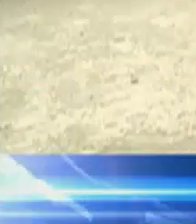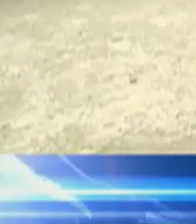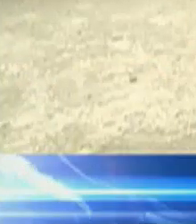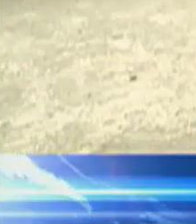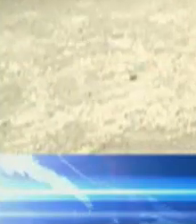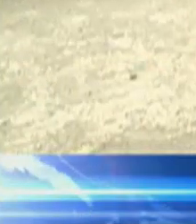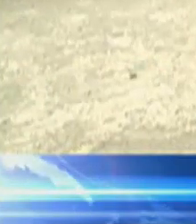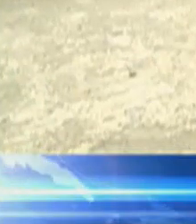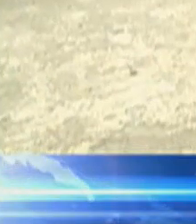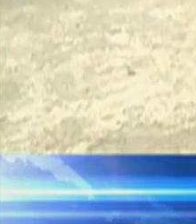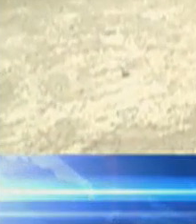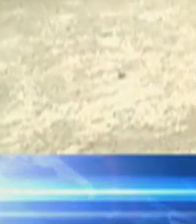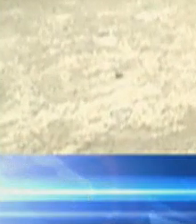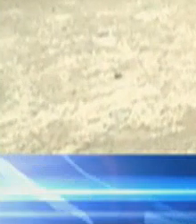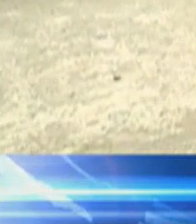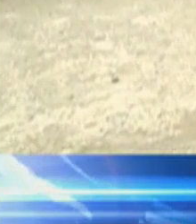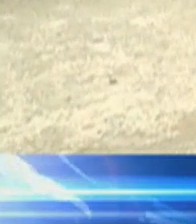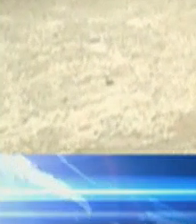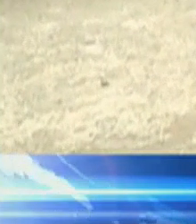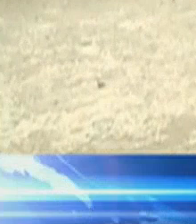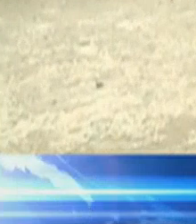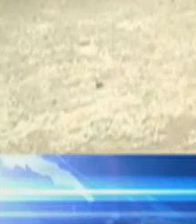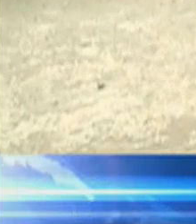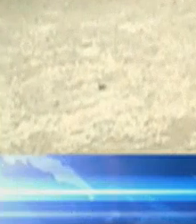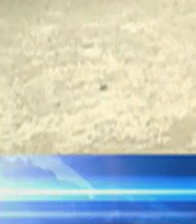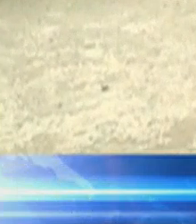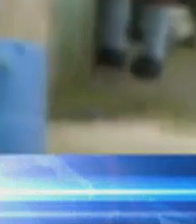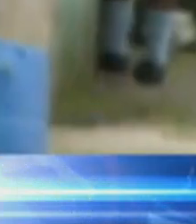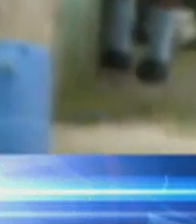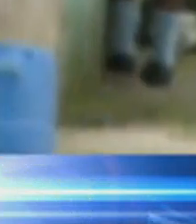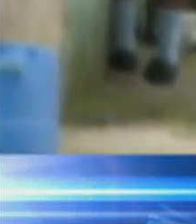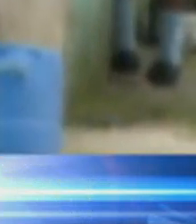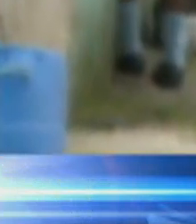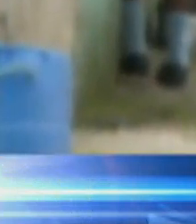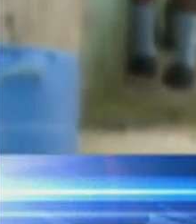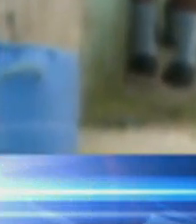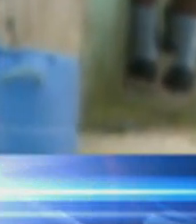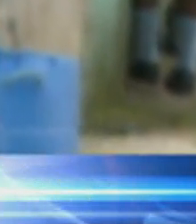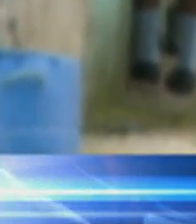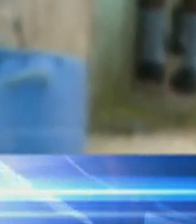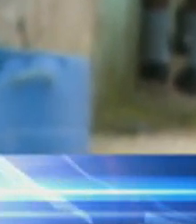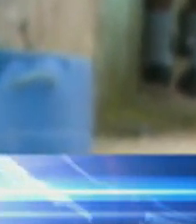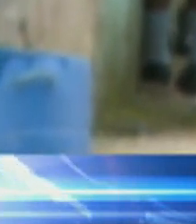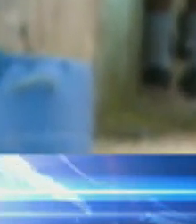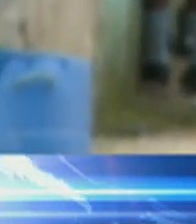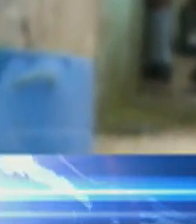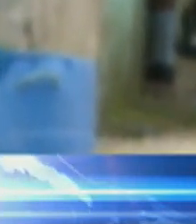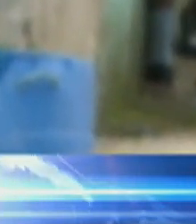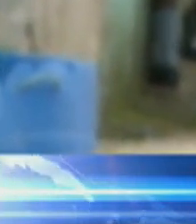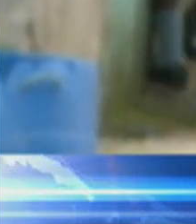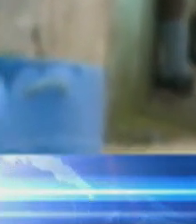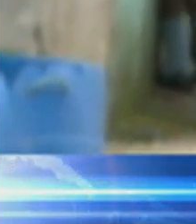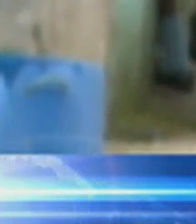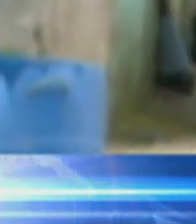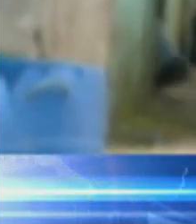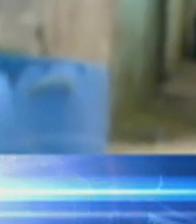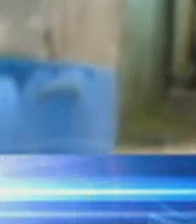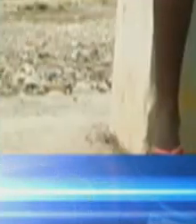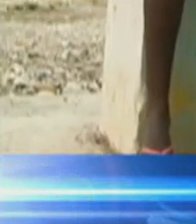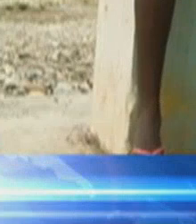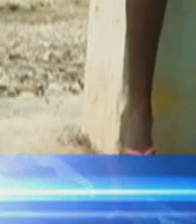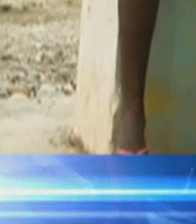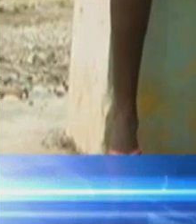Continúa la conmoción por la agresión de un menor de 11 años, quien fue quemado vivo en Esmeraldas.